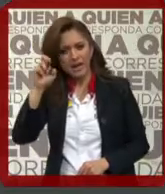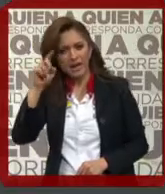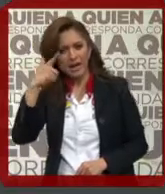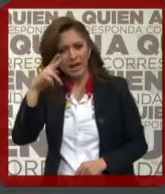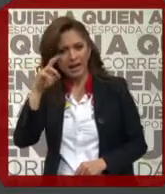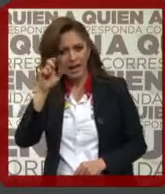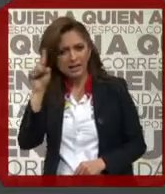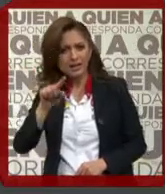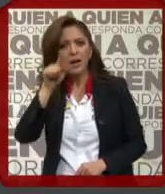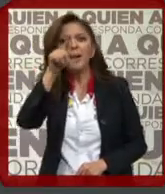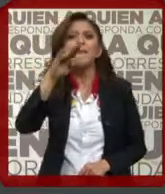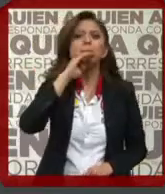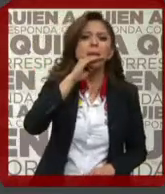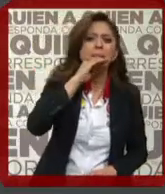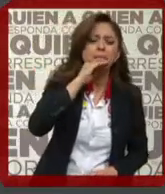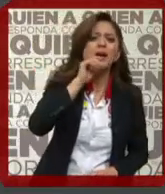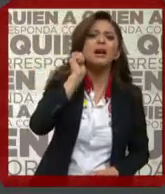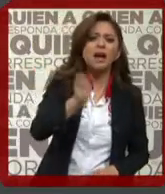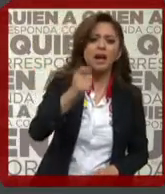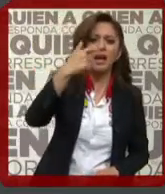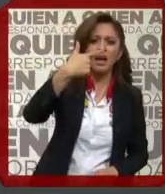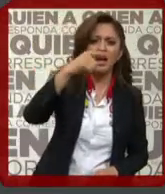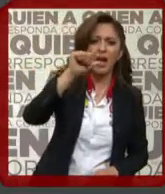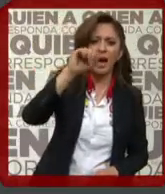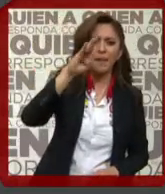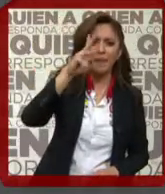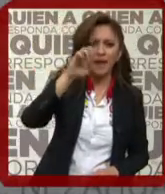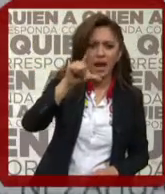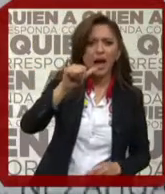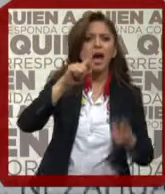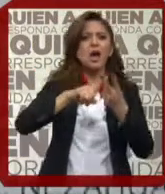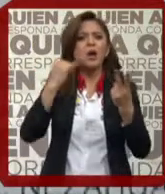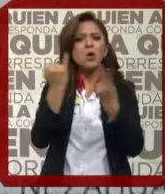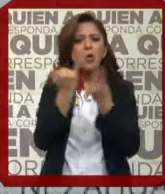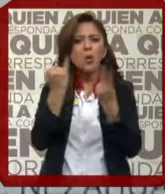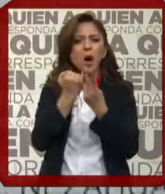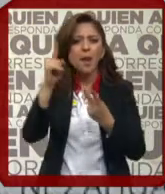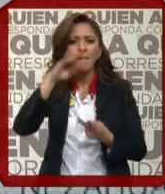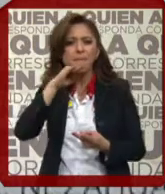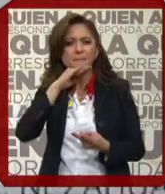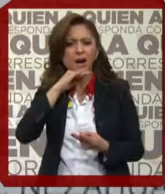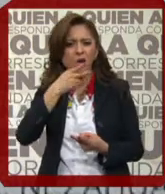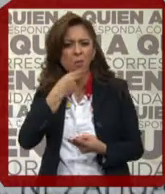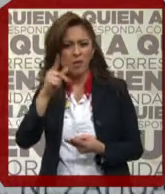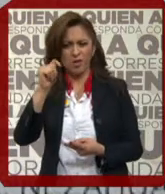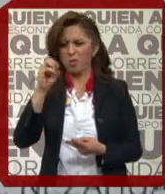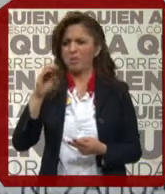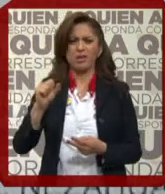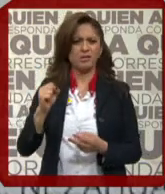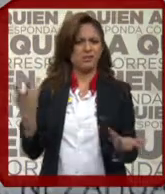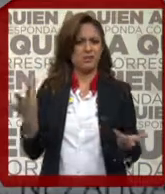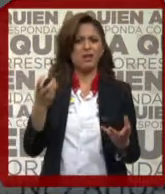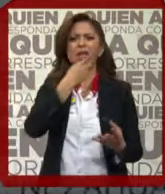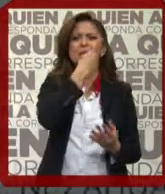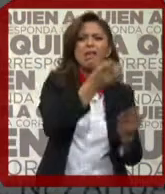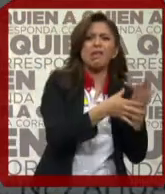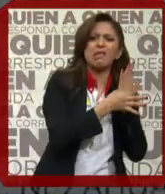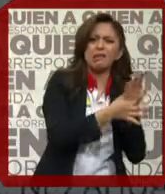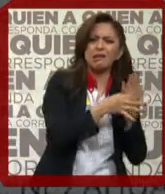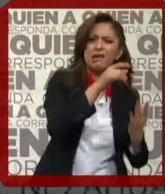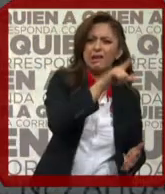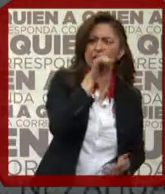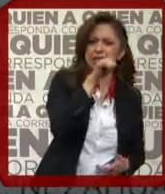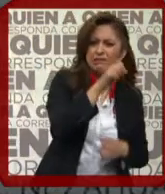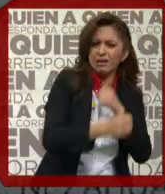pero fíjese bien, también aparece como madre de Tomás. Y la edad de ella está equivocada, pues aparece como si tuviera 17